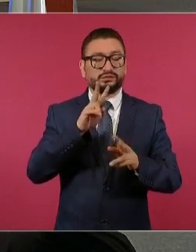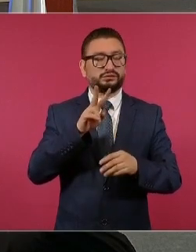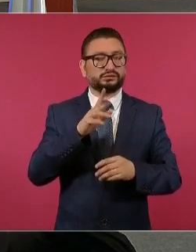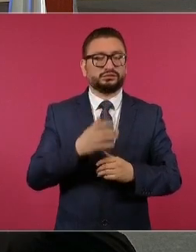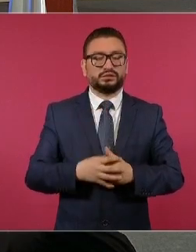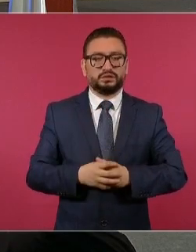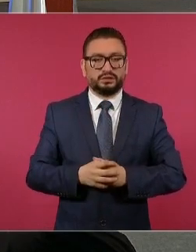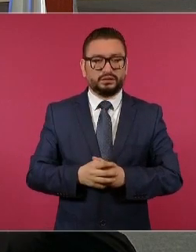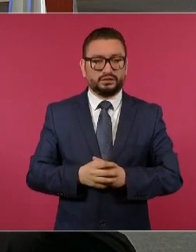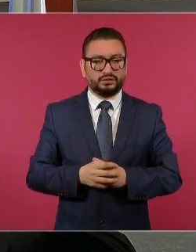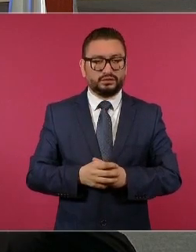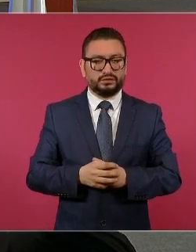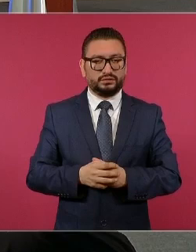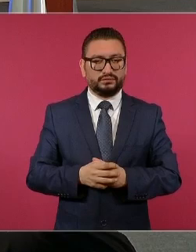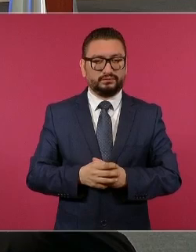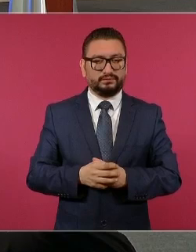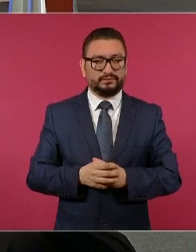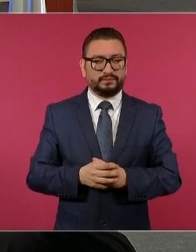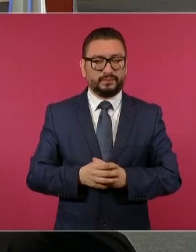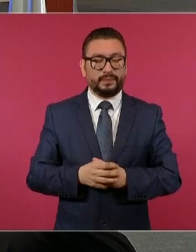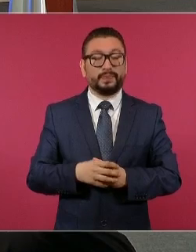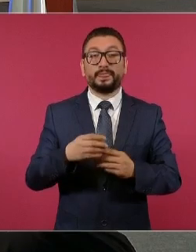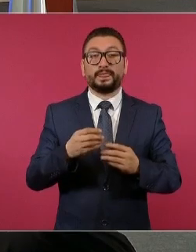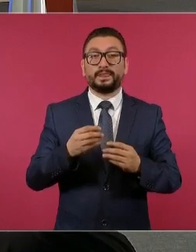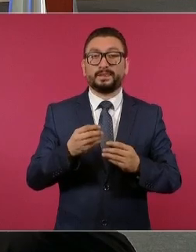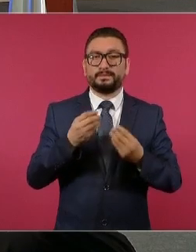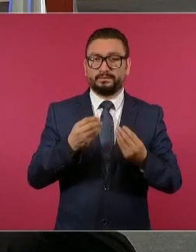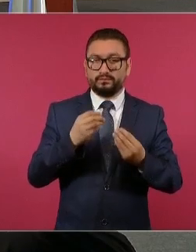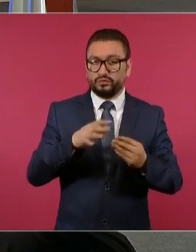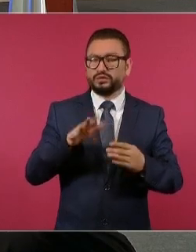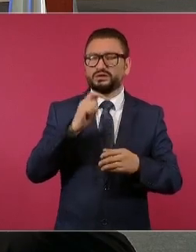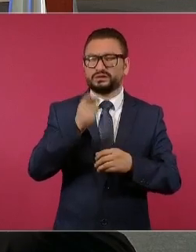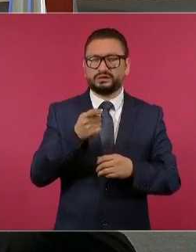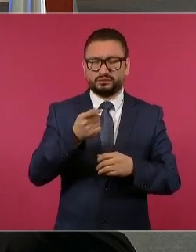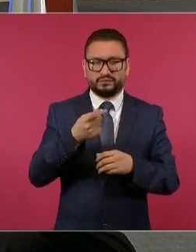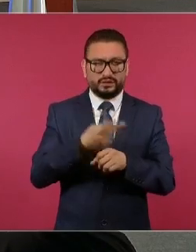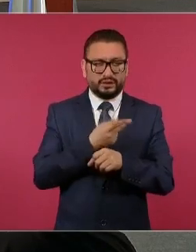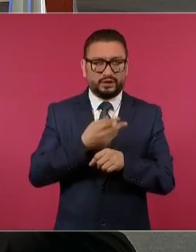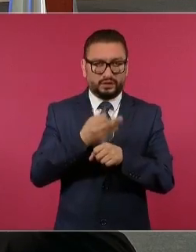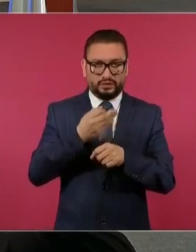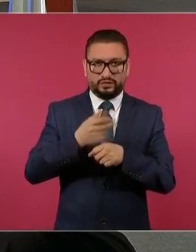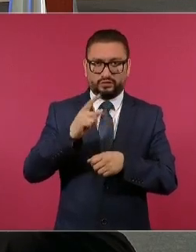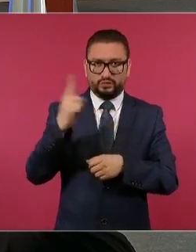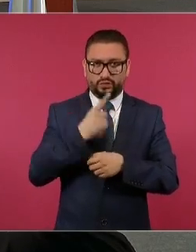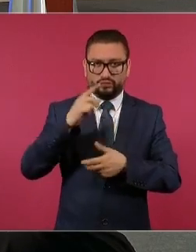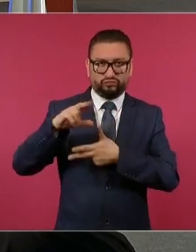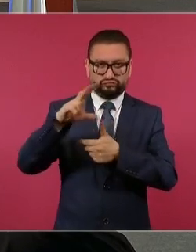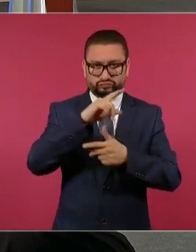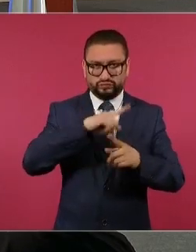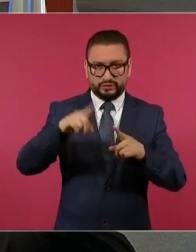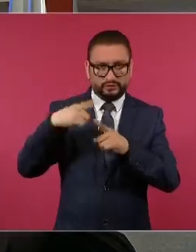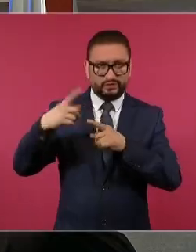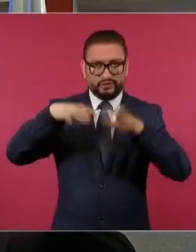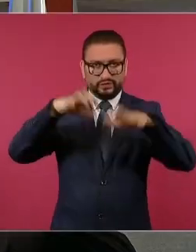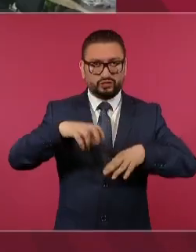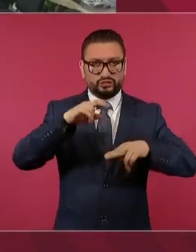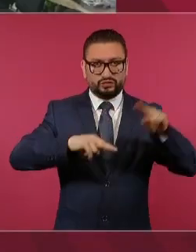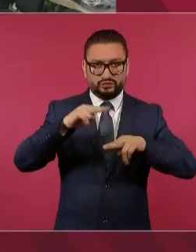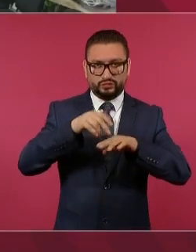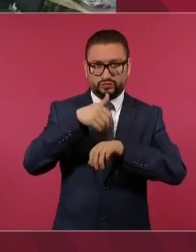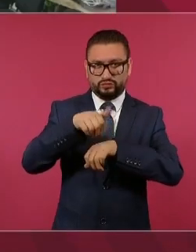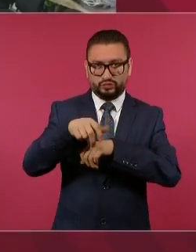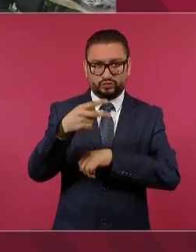me regreso a mi hotel, o muchos están en autorrefugios, es decir, hacer un fenómeno hidrometeorológico categoría